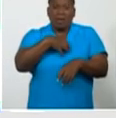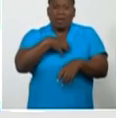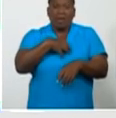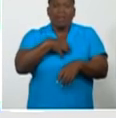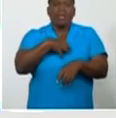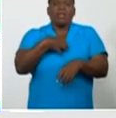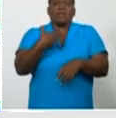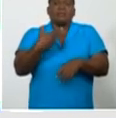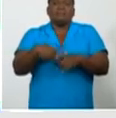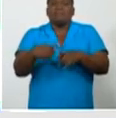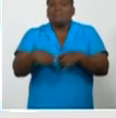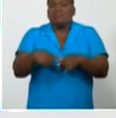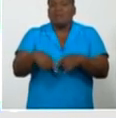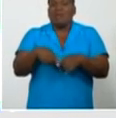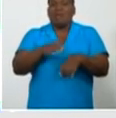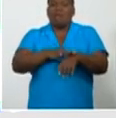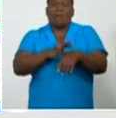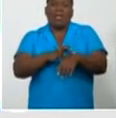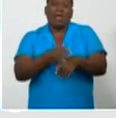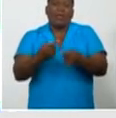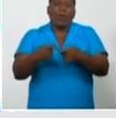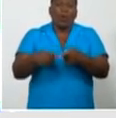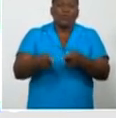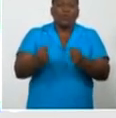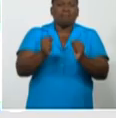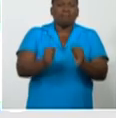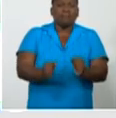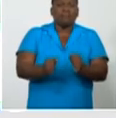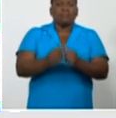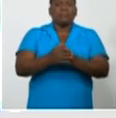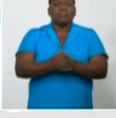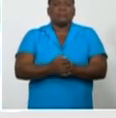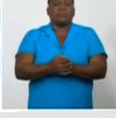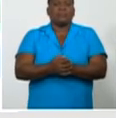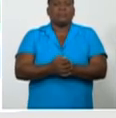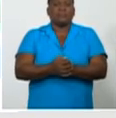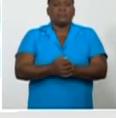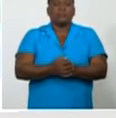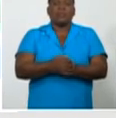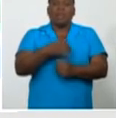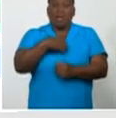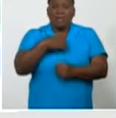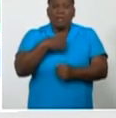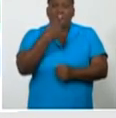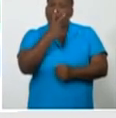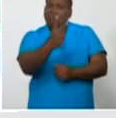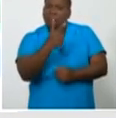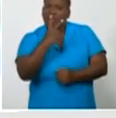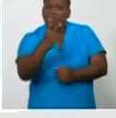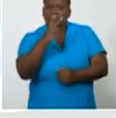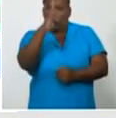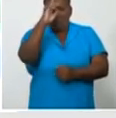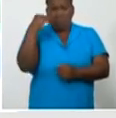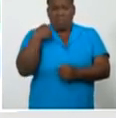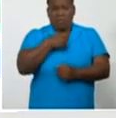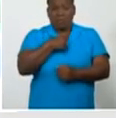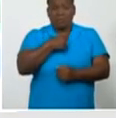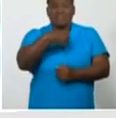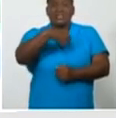secuelas de las cuales van a tener y están teniendo un seguimiento, pero que